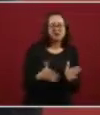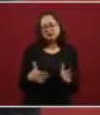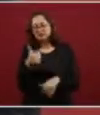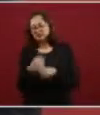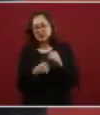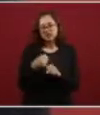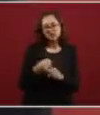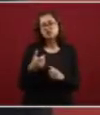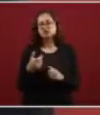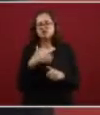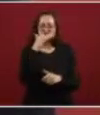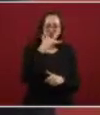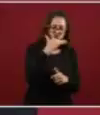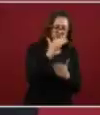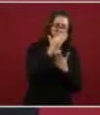más,